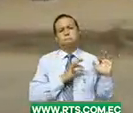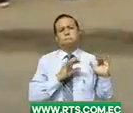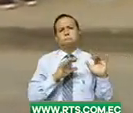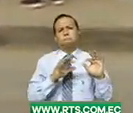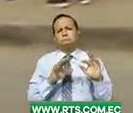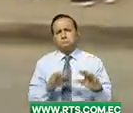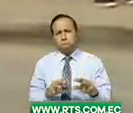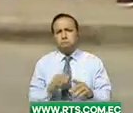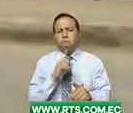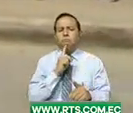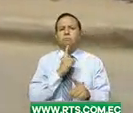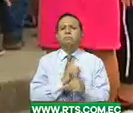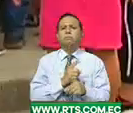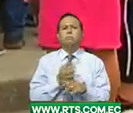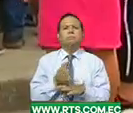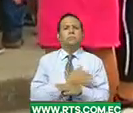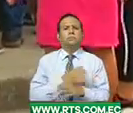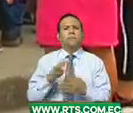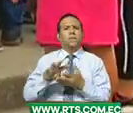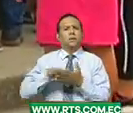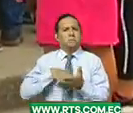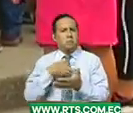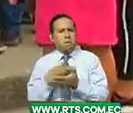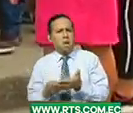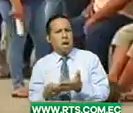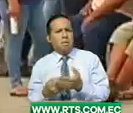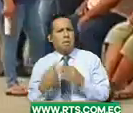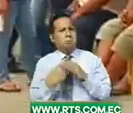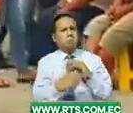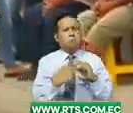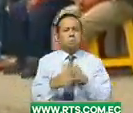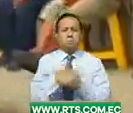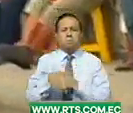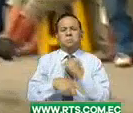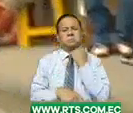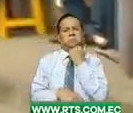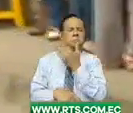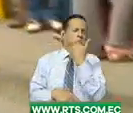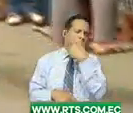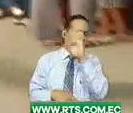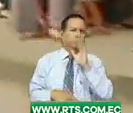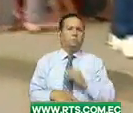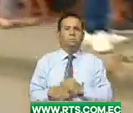No importó el cronograma establecido por el Ministerio de Salud Pública en torno a las edades.